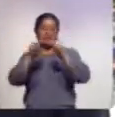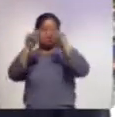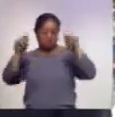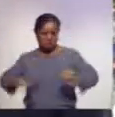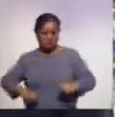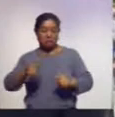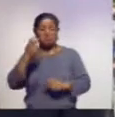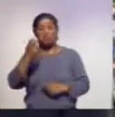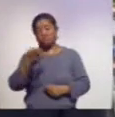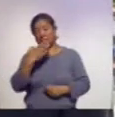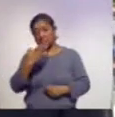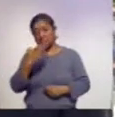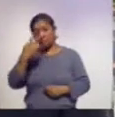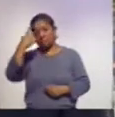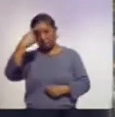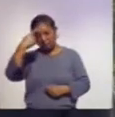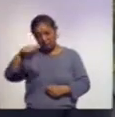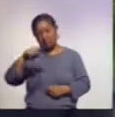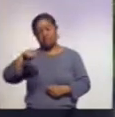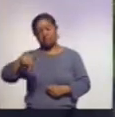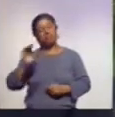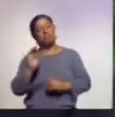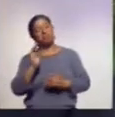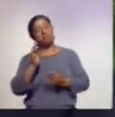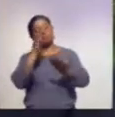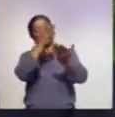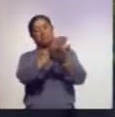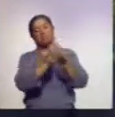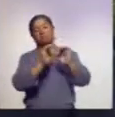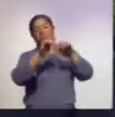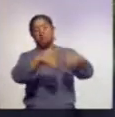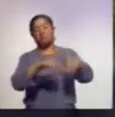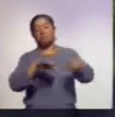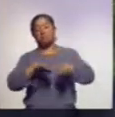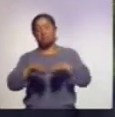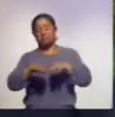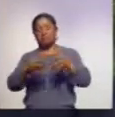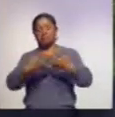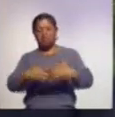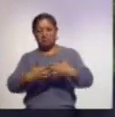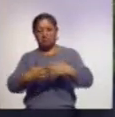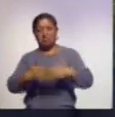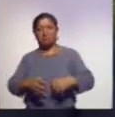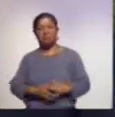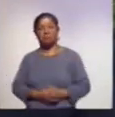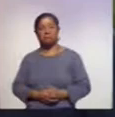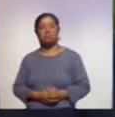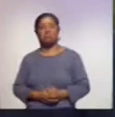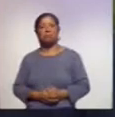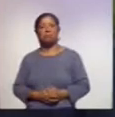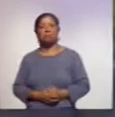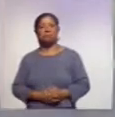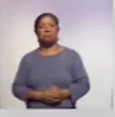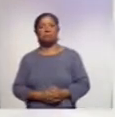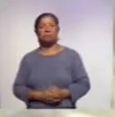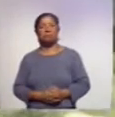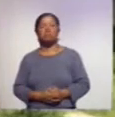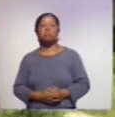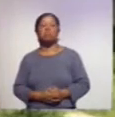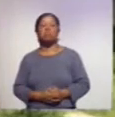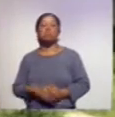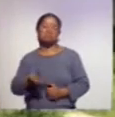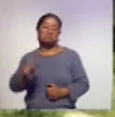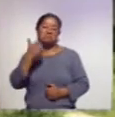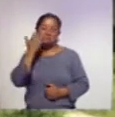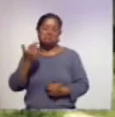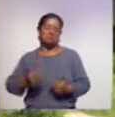abre las puertas para tocar en las empresas o para integrarse en actividades autogestivas de emprendedores.